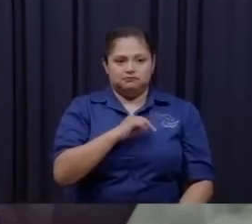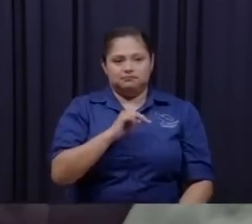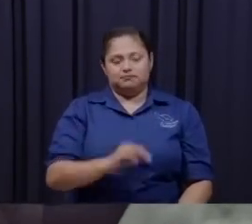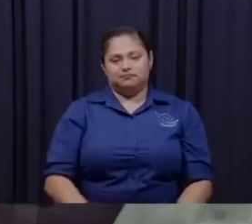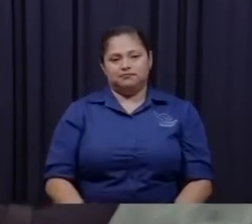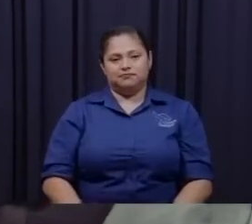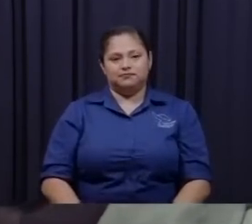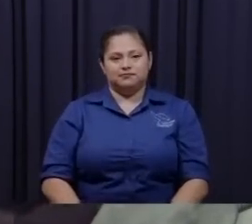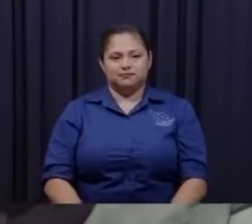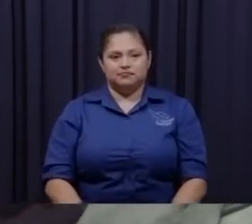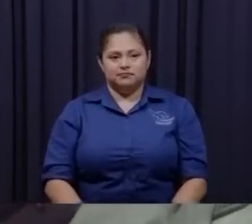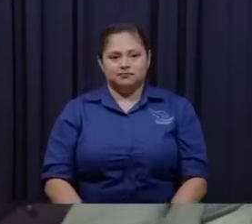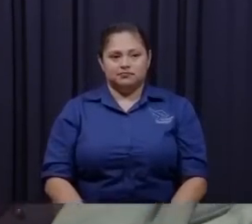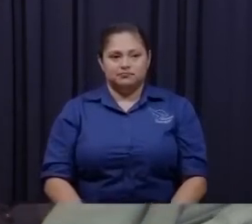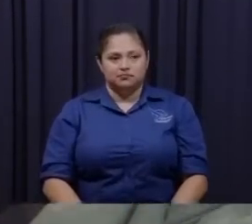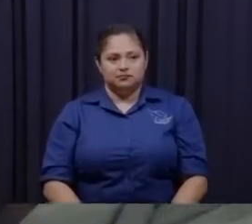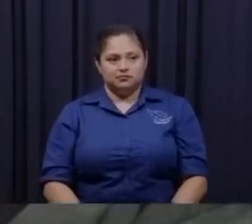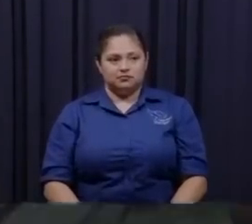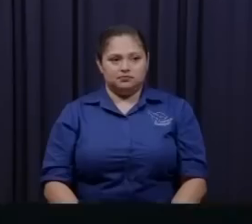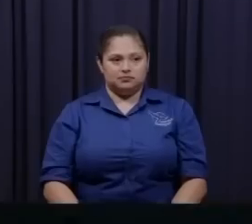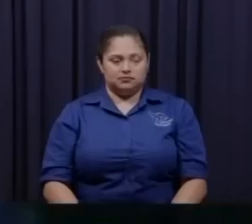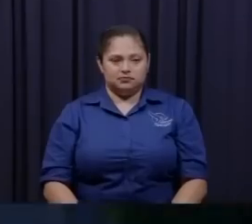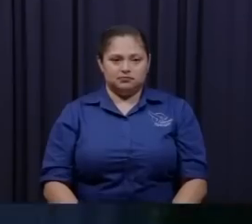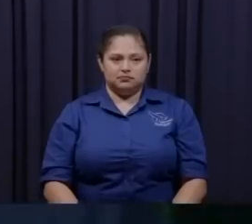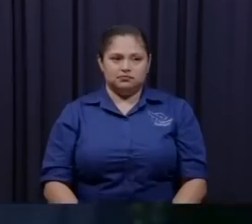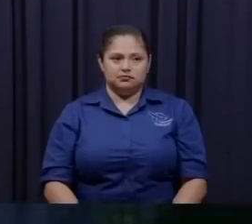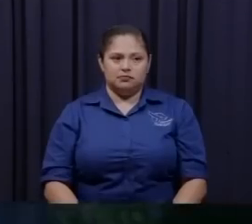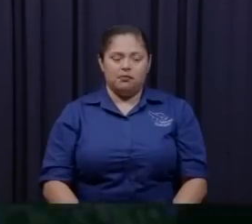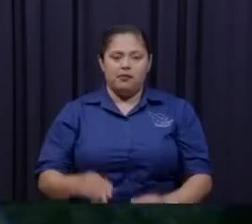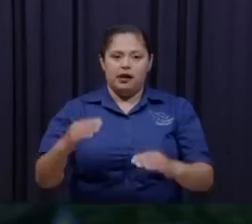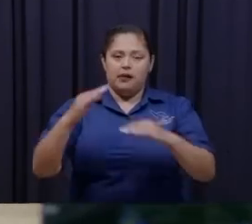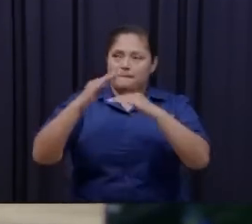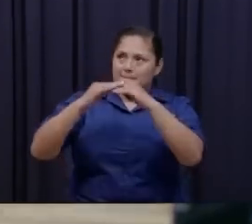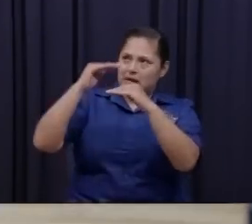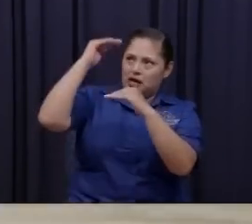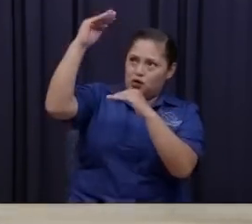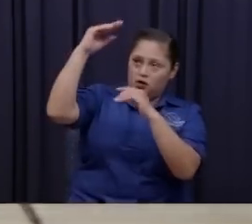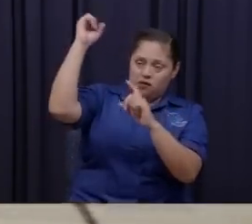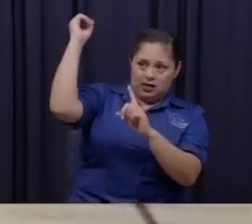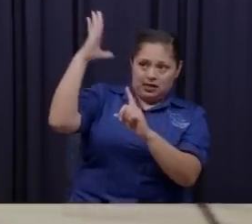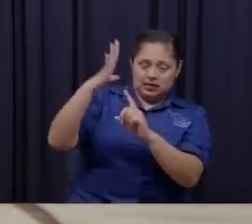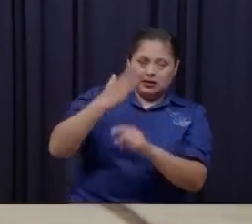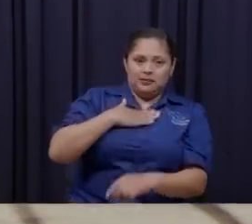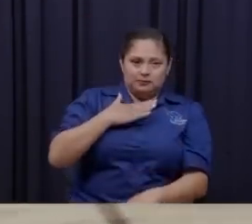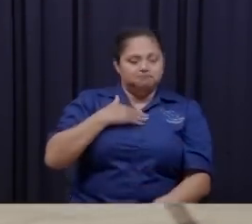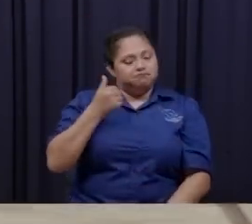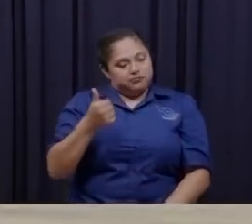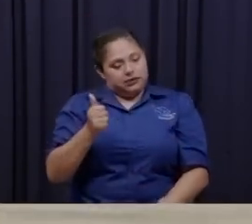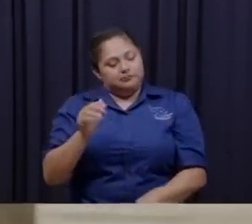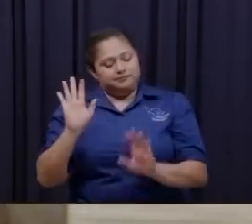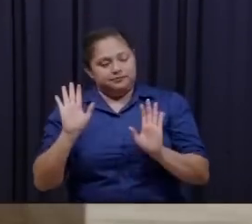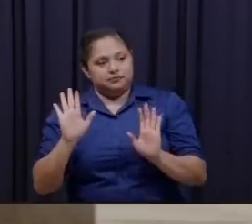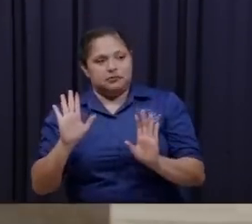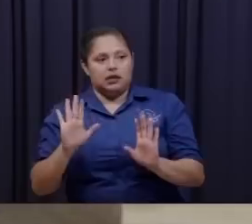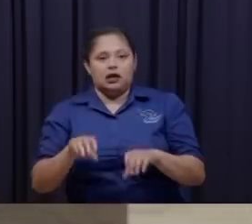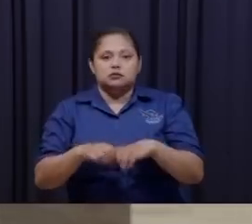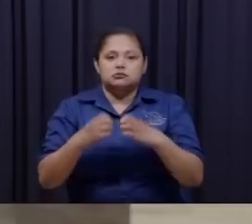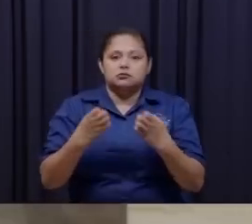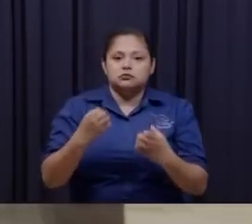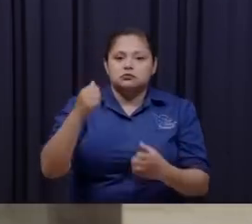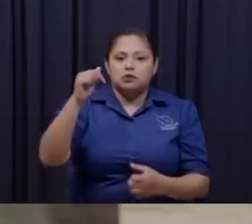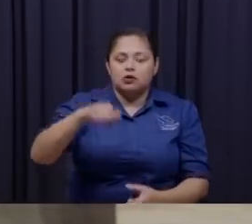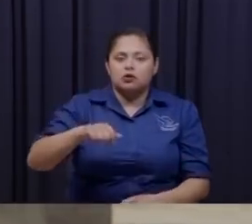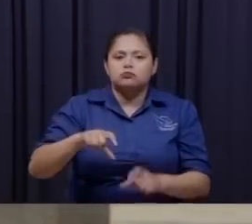centavos de humildad. Él es más grande que yo, va, está bueno. Entonces ahora a conocer